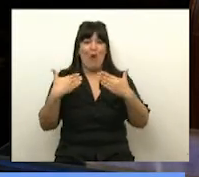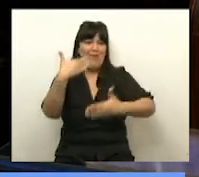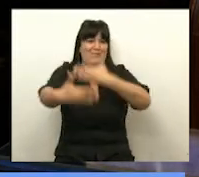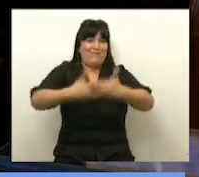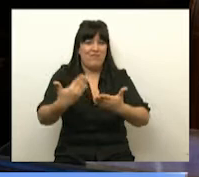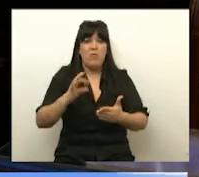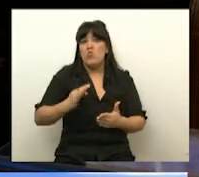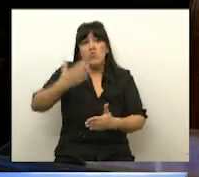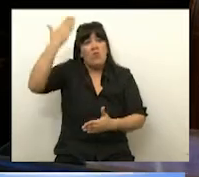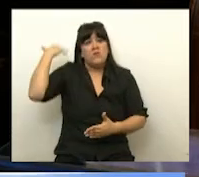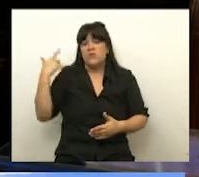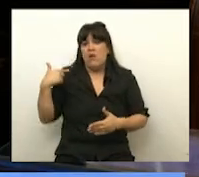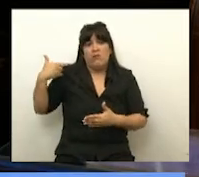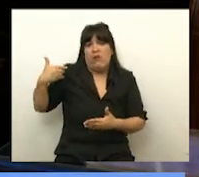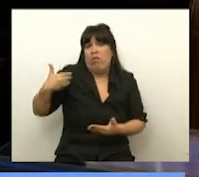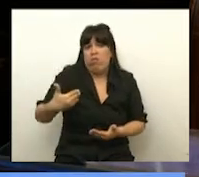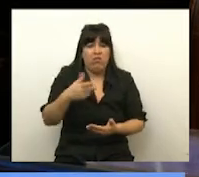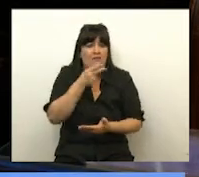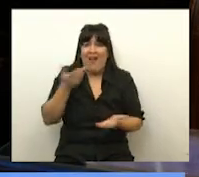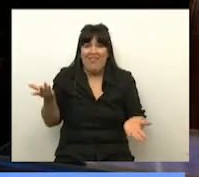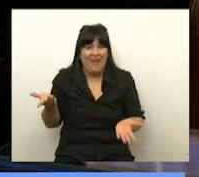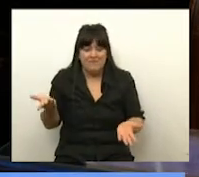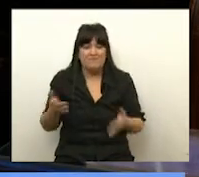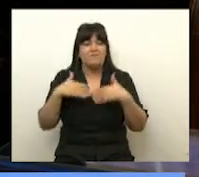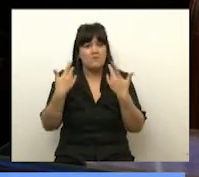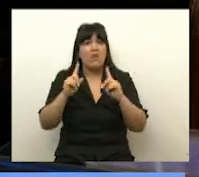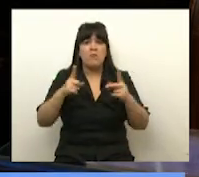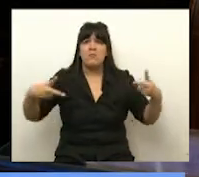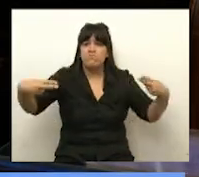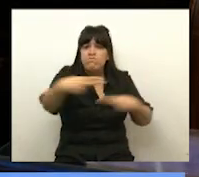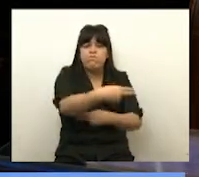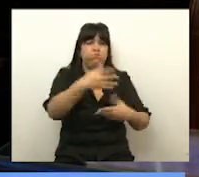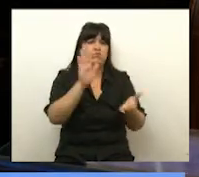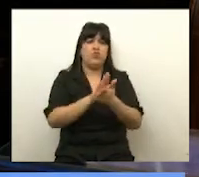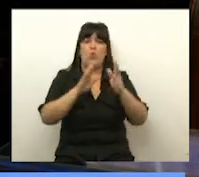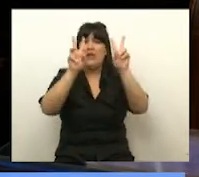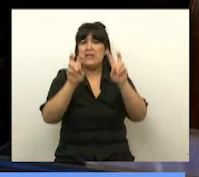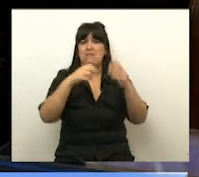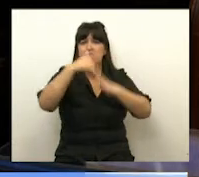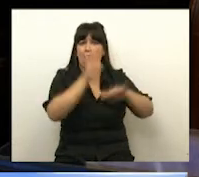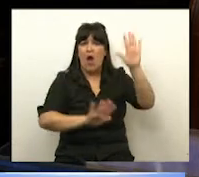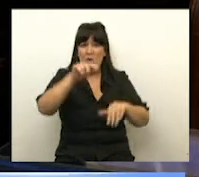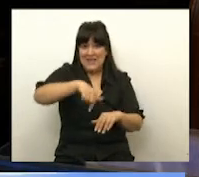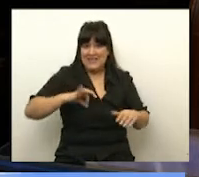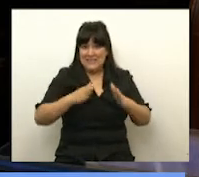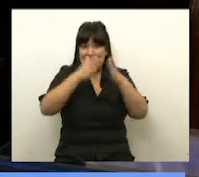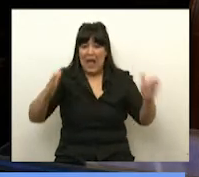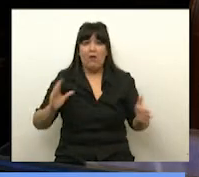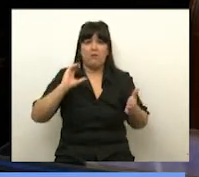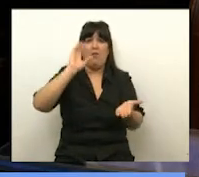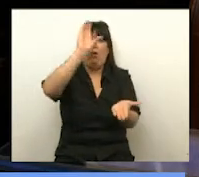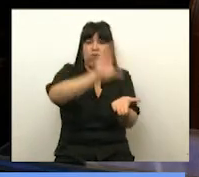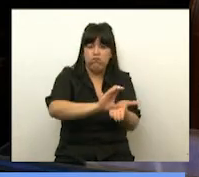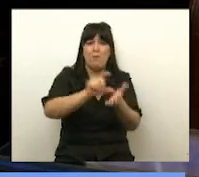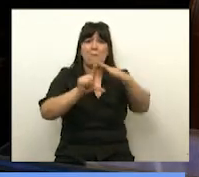atrás. Poniendo los números, el recorte en materia de obras públicas en lo que va de este año para la Patagonia